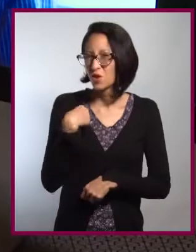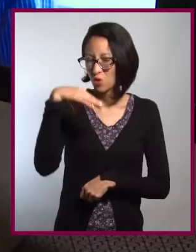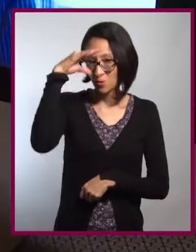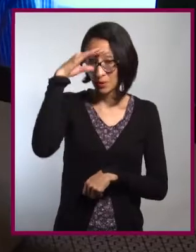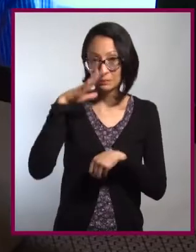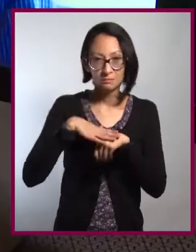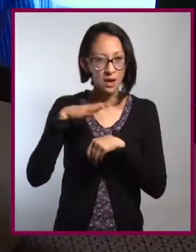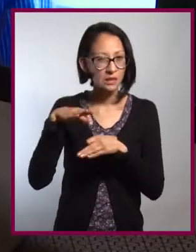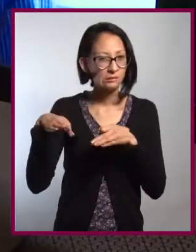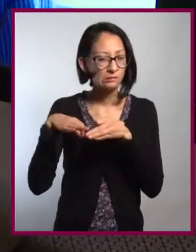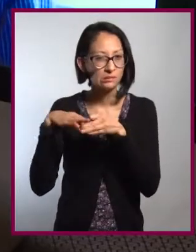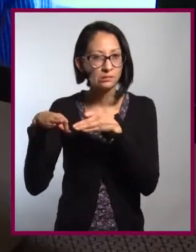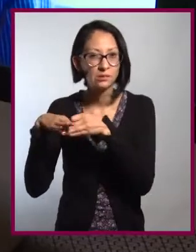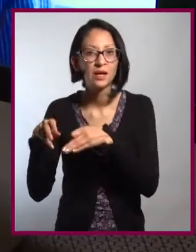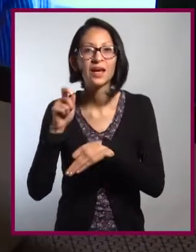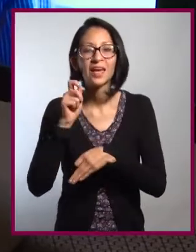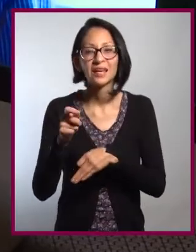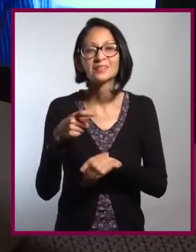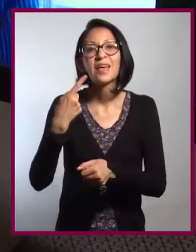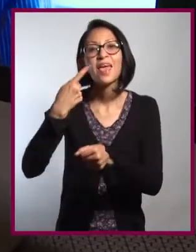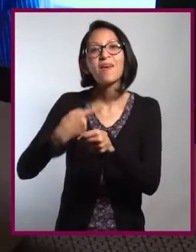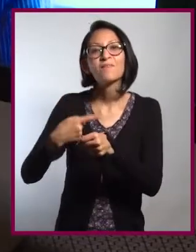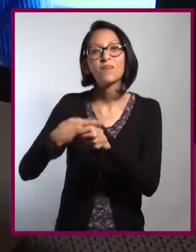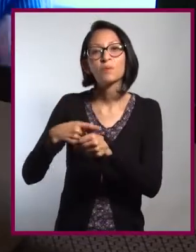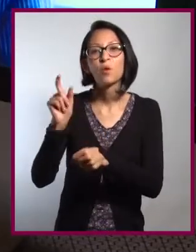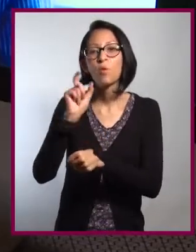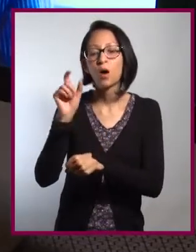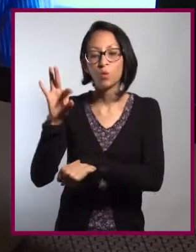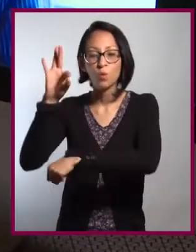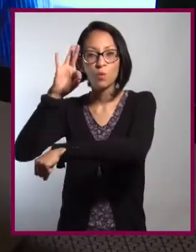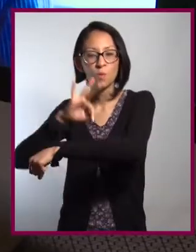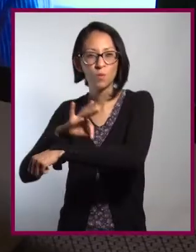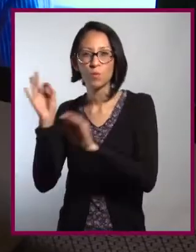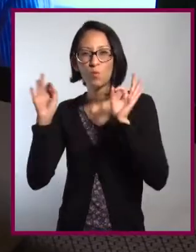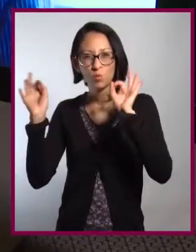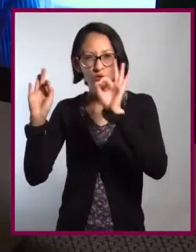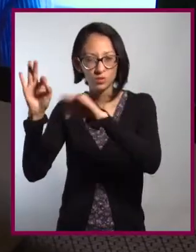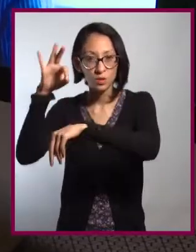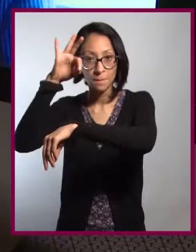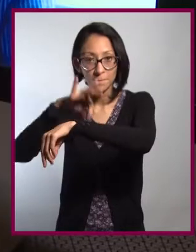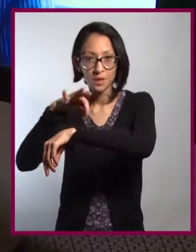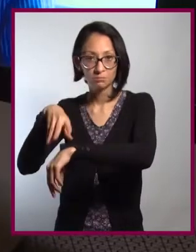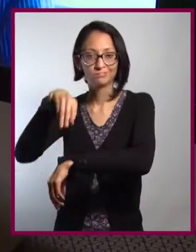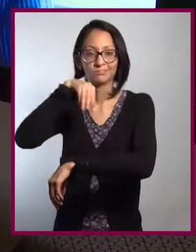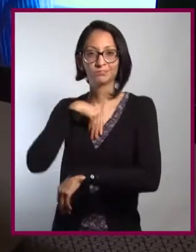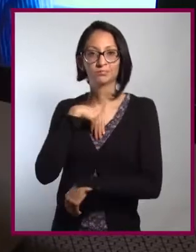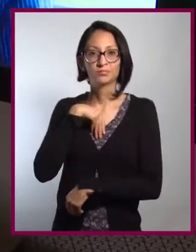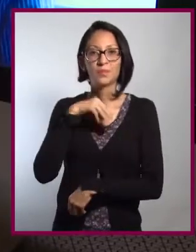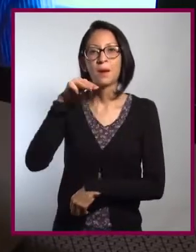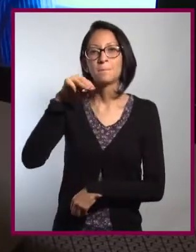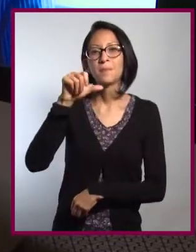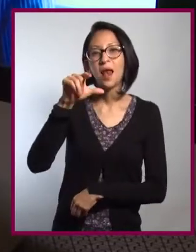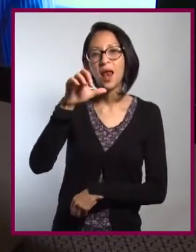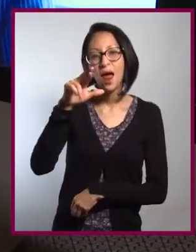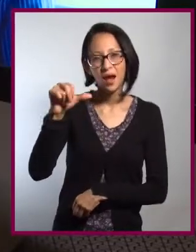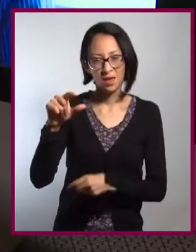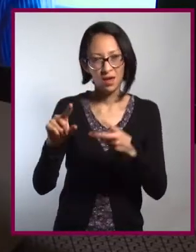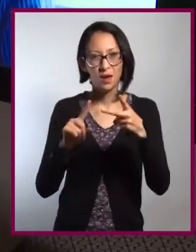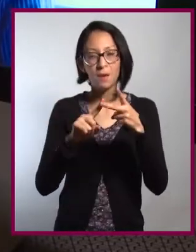son enfermedades transmitidas por mosquitos. ¿Cuáles puedo mencionar de estas? Malaria o